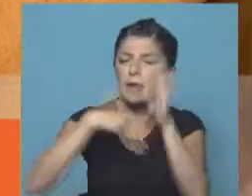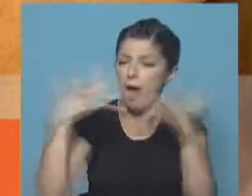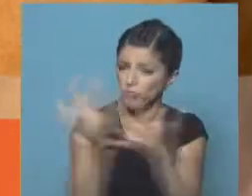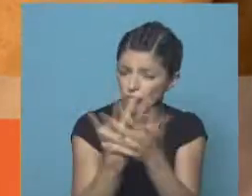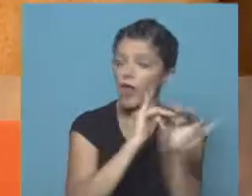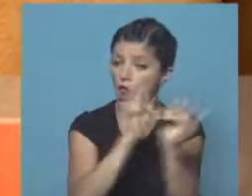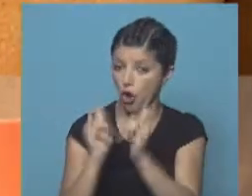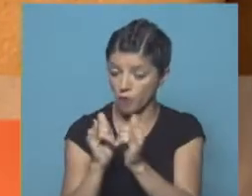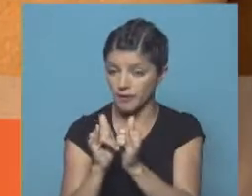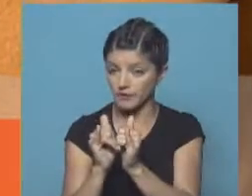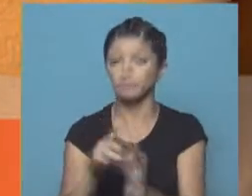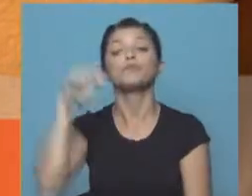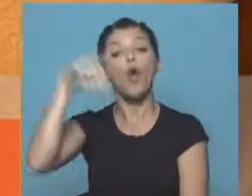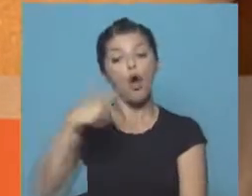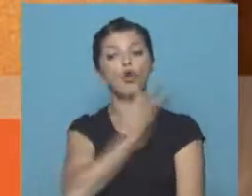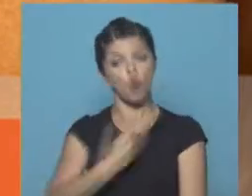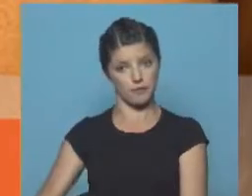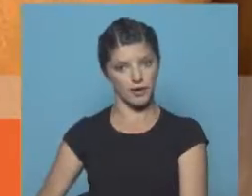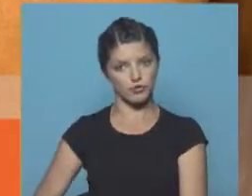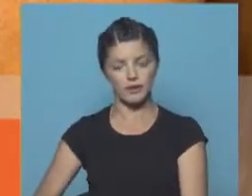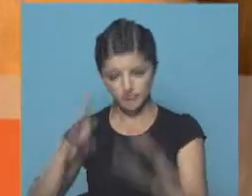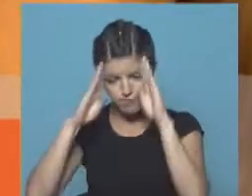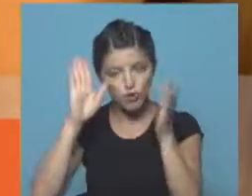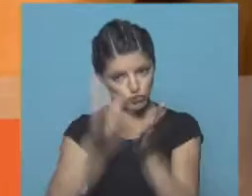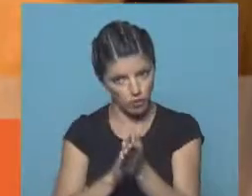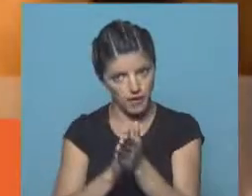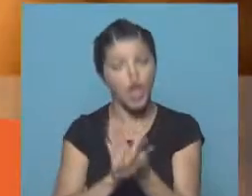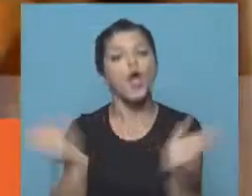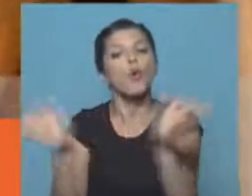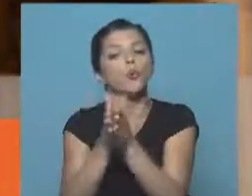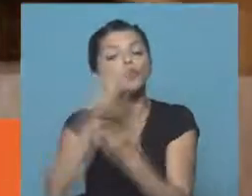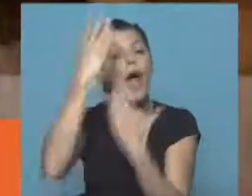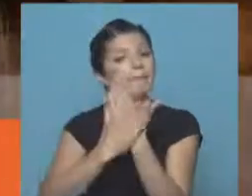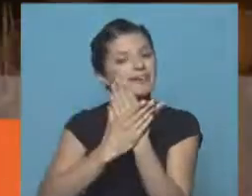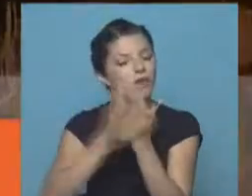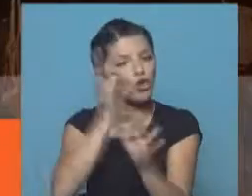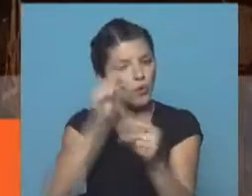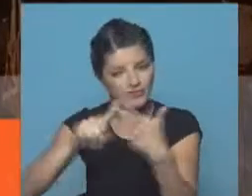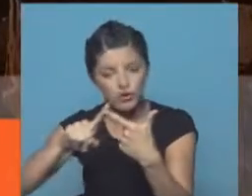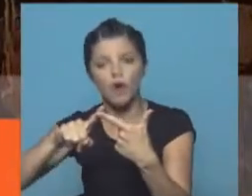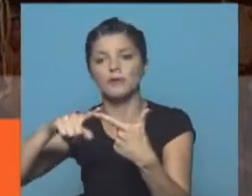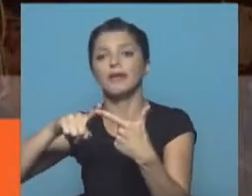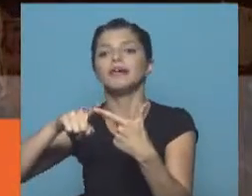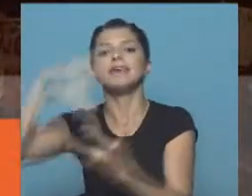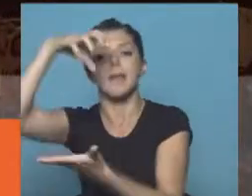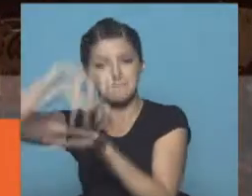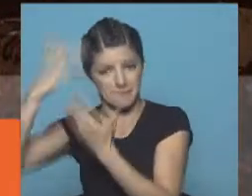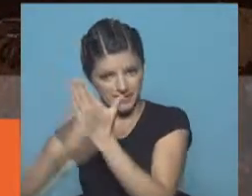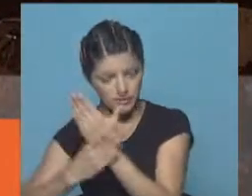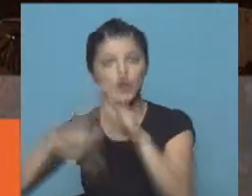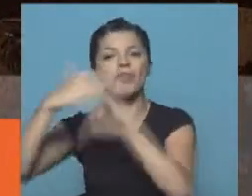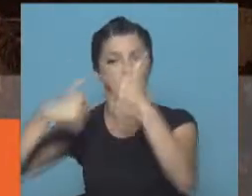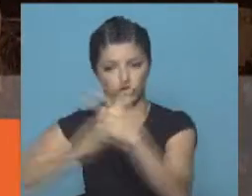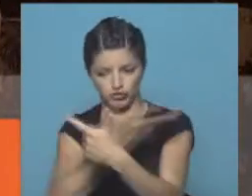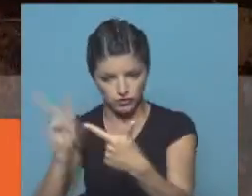acciones, tanto en materia de política educativa con el Ministerio de Educación, en materia de política social con el Ministerio de Desarrollo